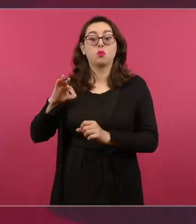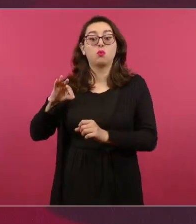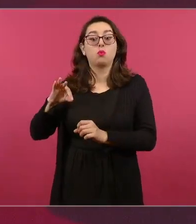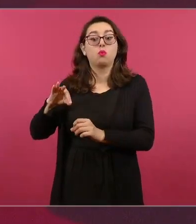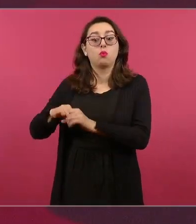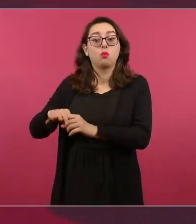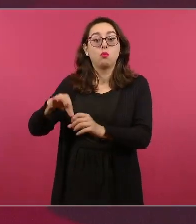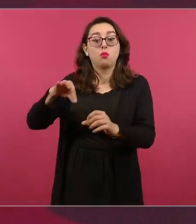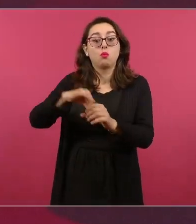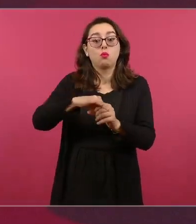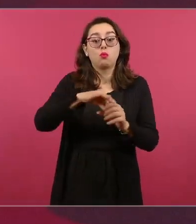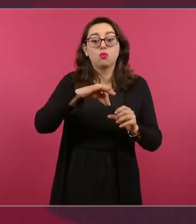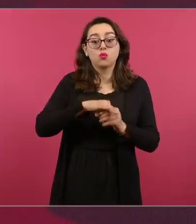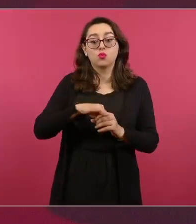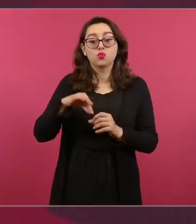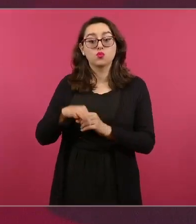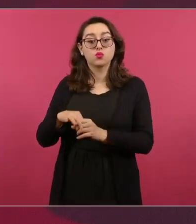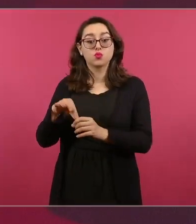y